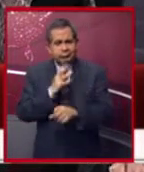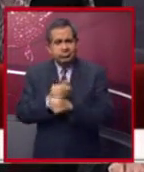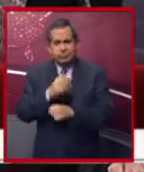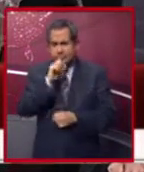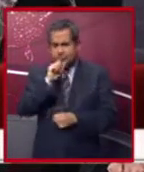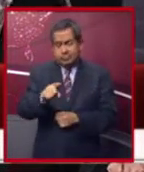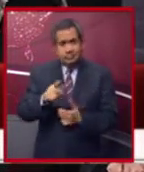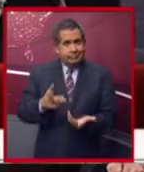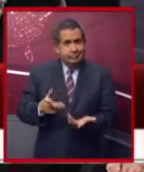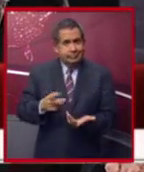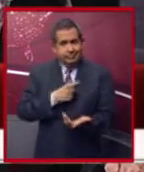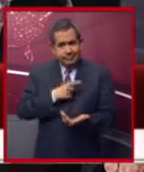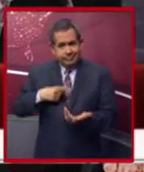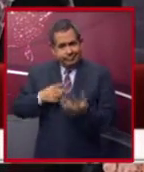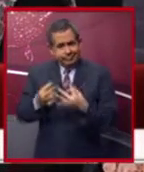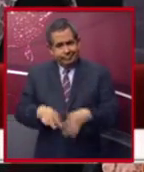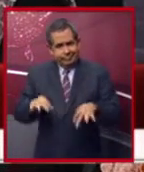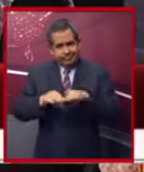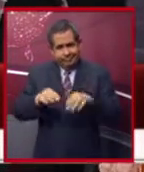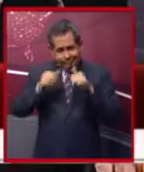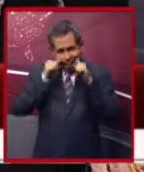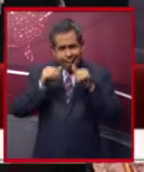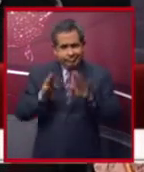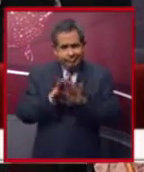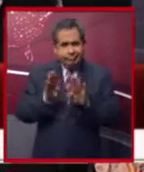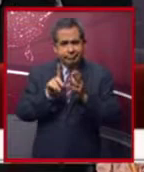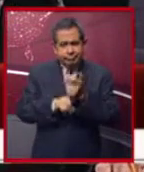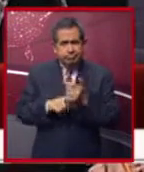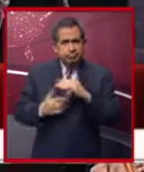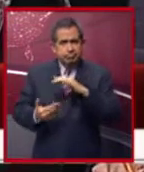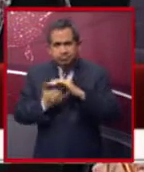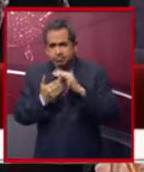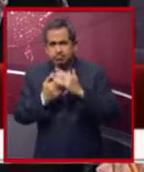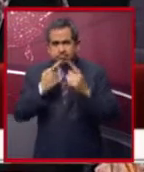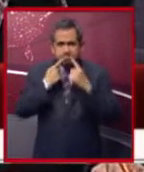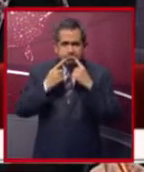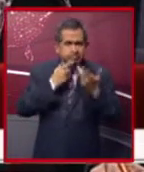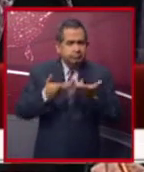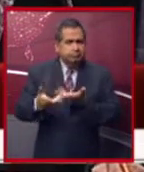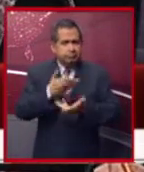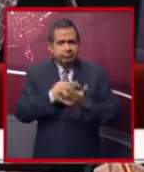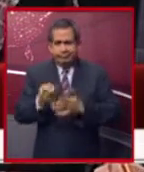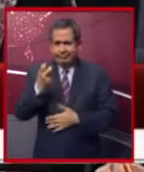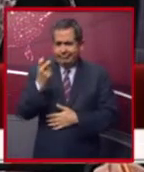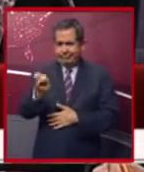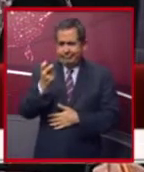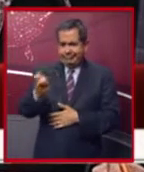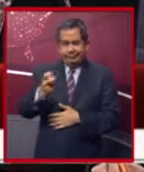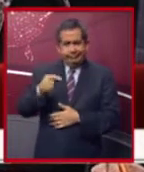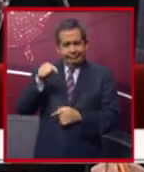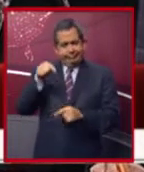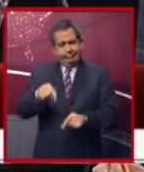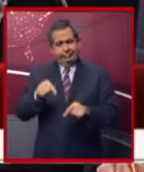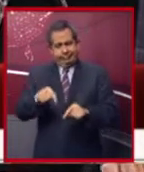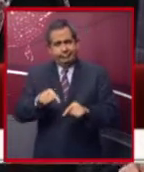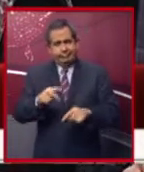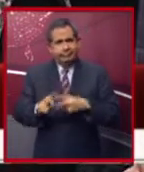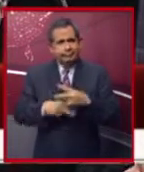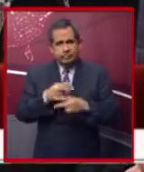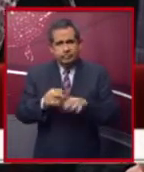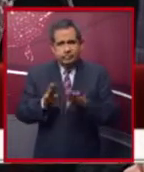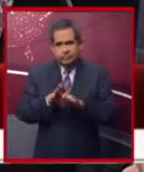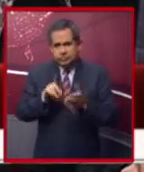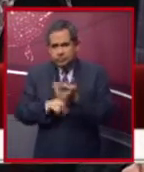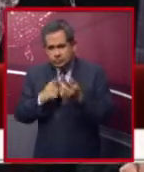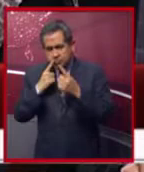también otro de los campos que es importante poner por lo menos en una mesa de análisis, porque ahí es en donde se moviliza también el